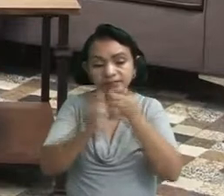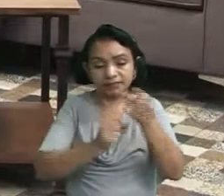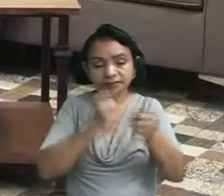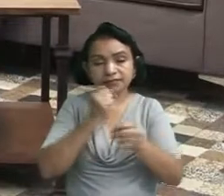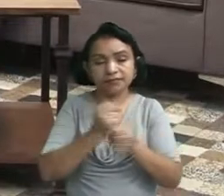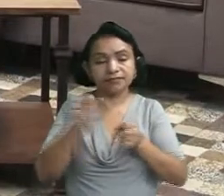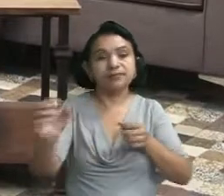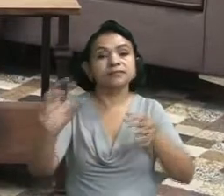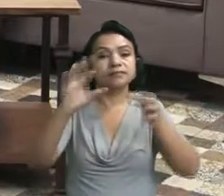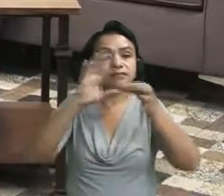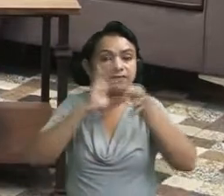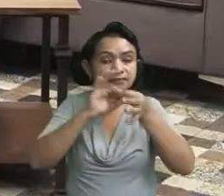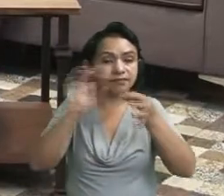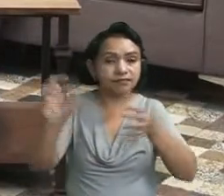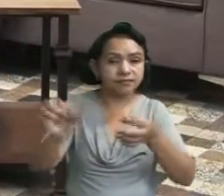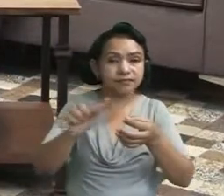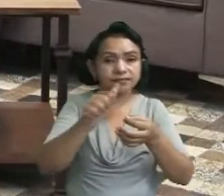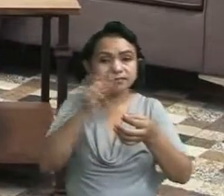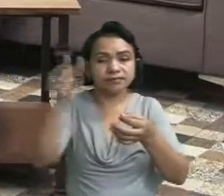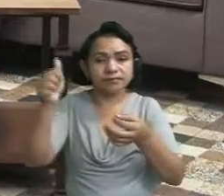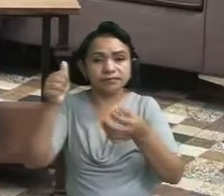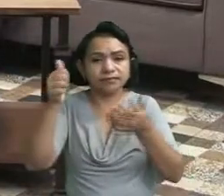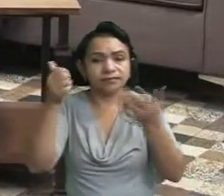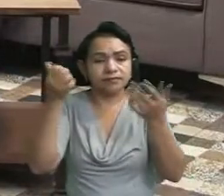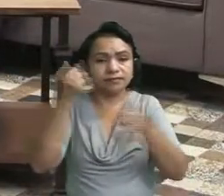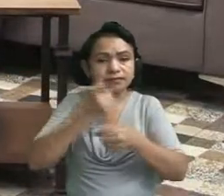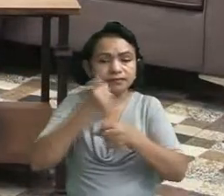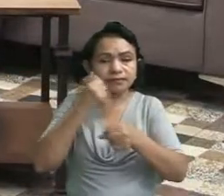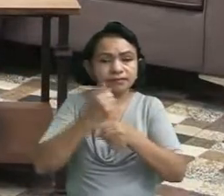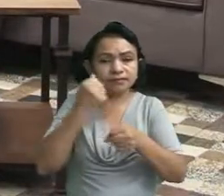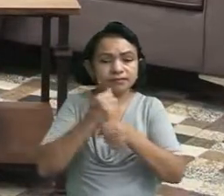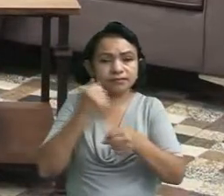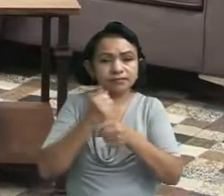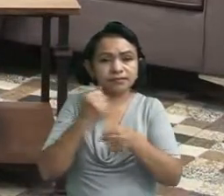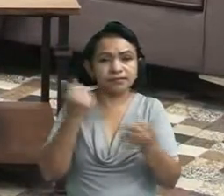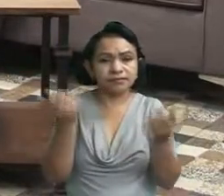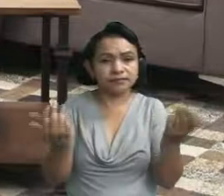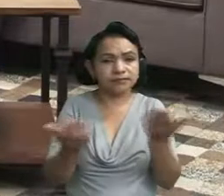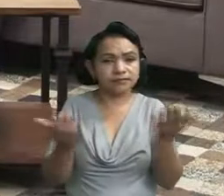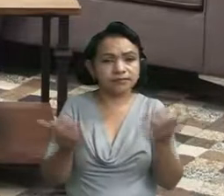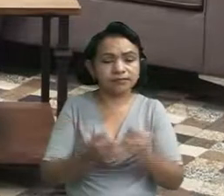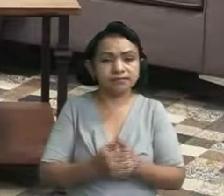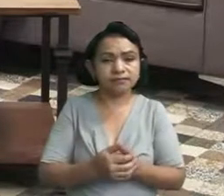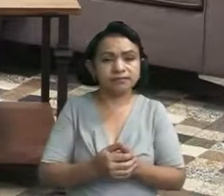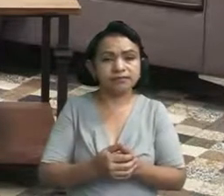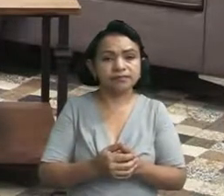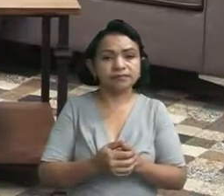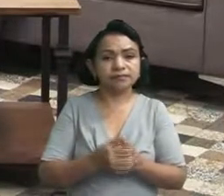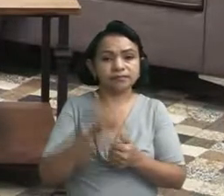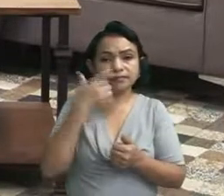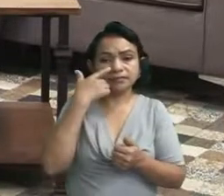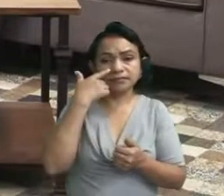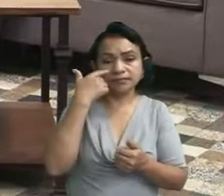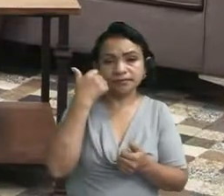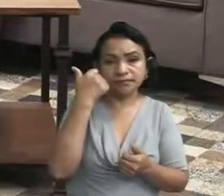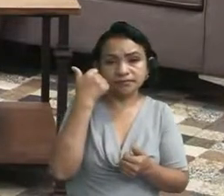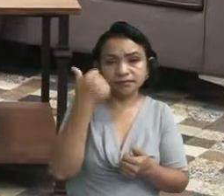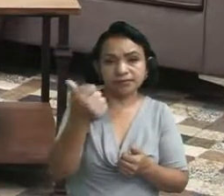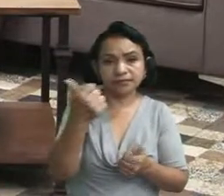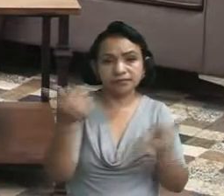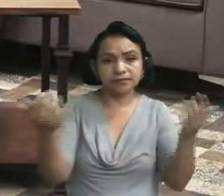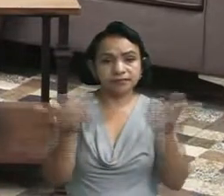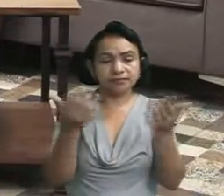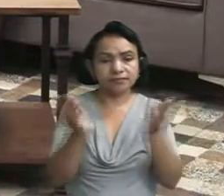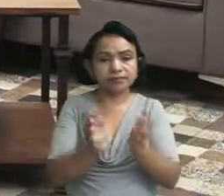¿verdad? Pero también otras conquistas para la clase trabajadora, y en este caso, pues también usted, hay reconocimientos en principio para